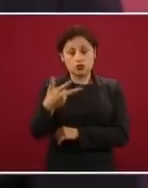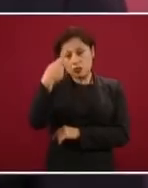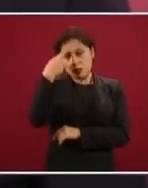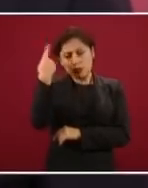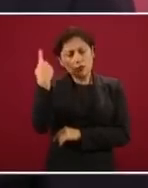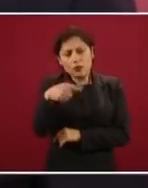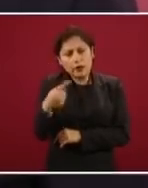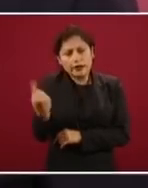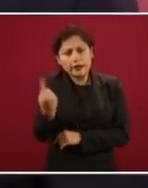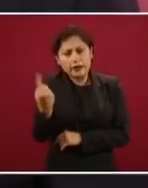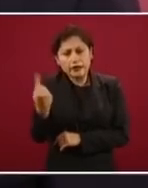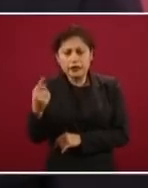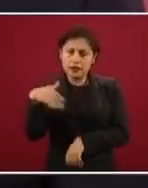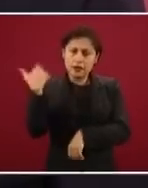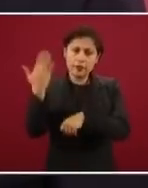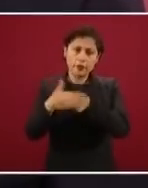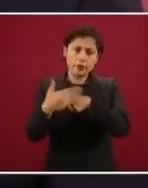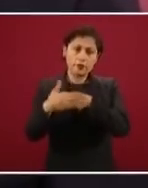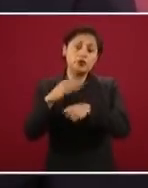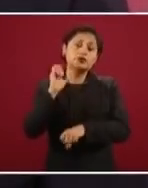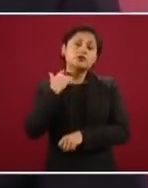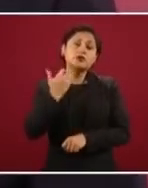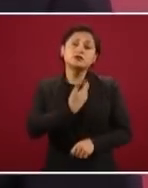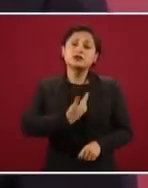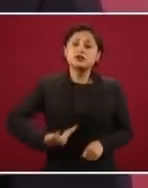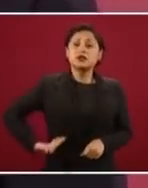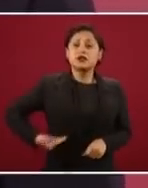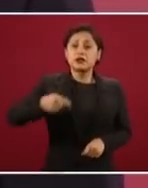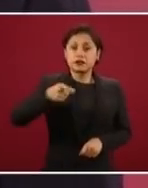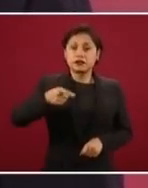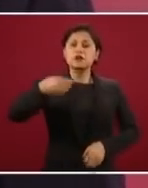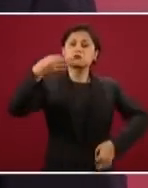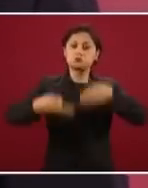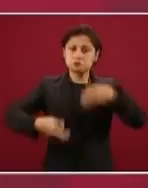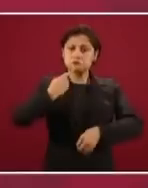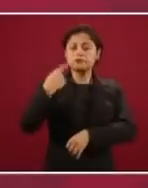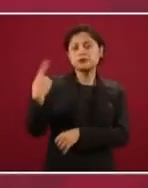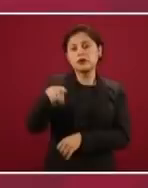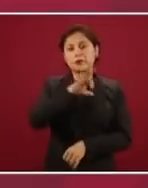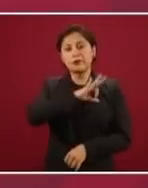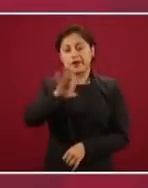por cualquier delito como cualquier ciudadano